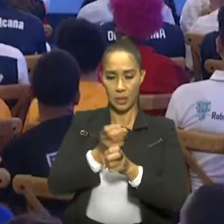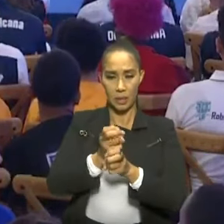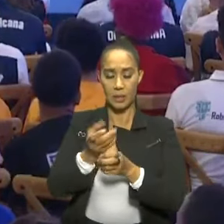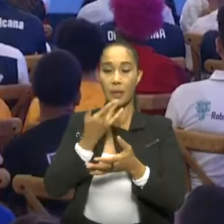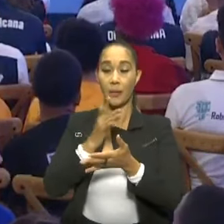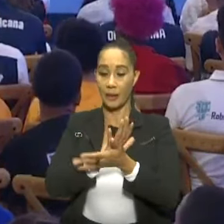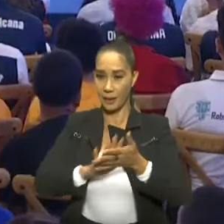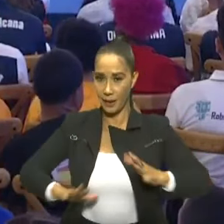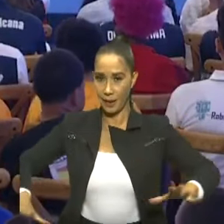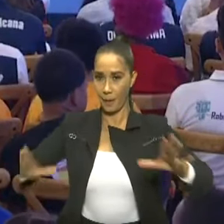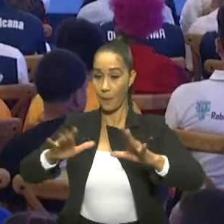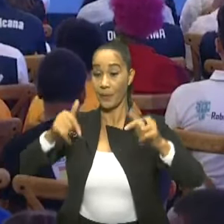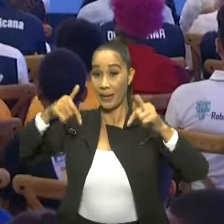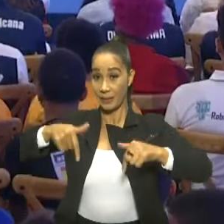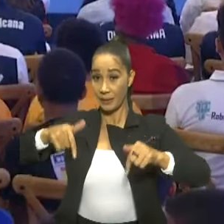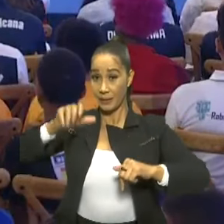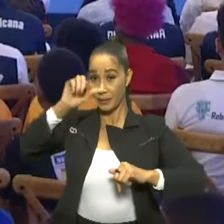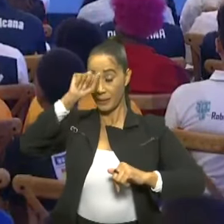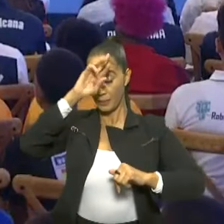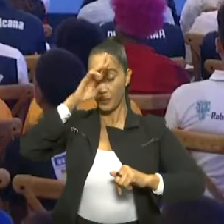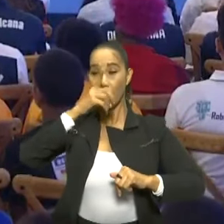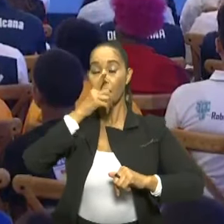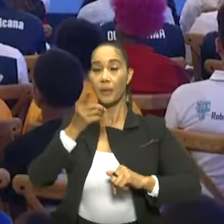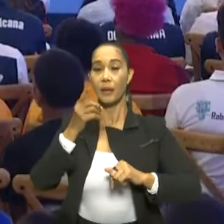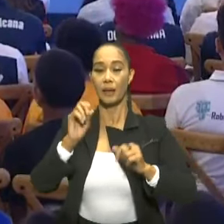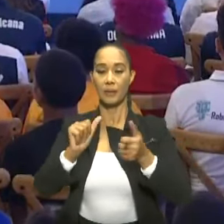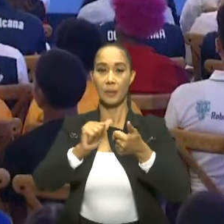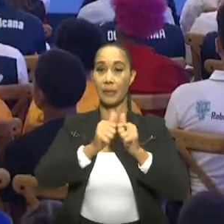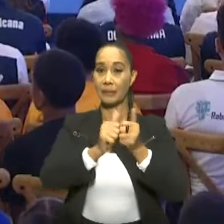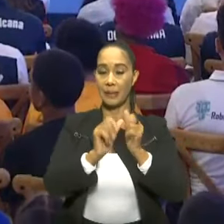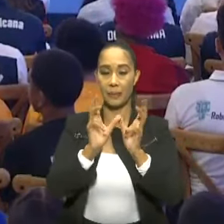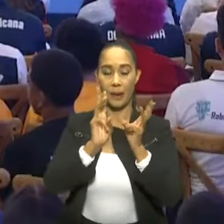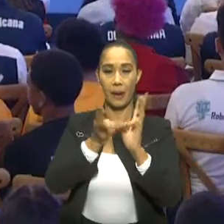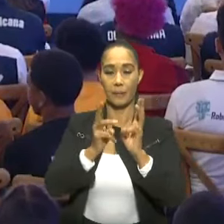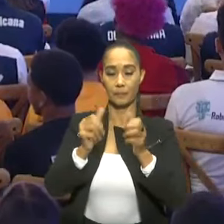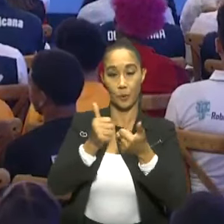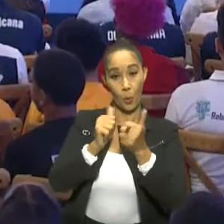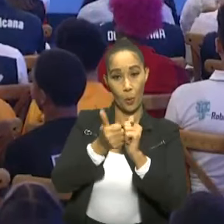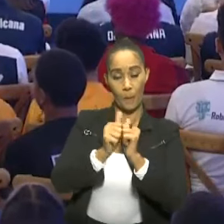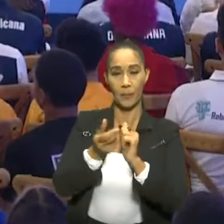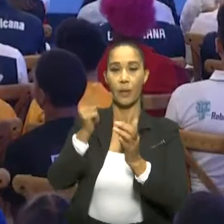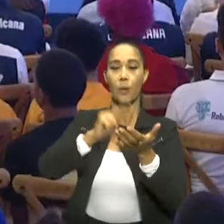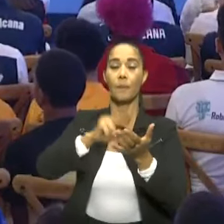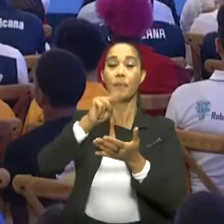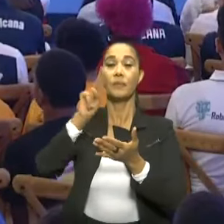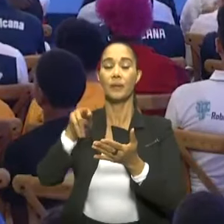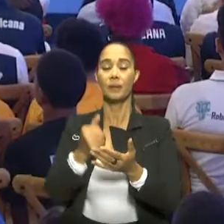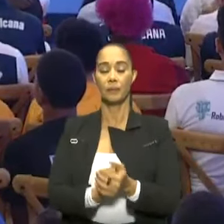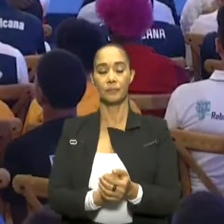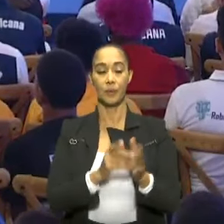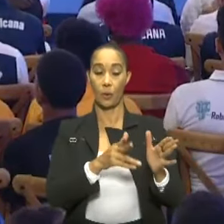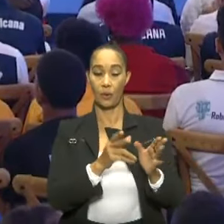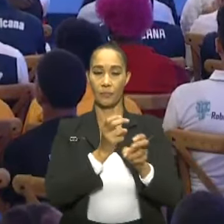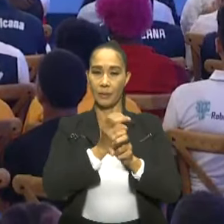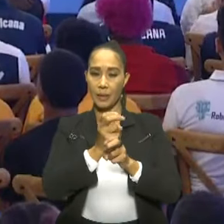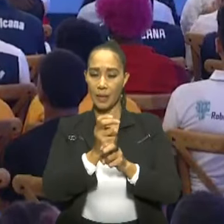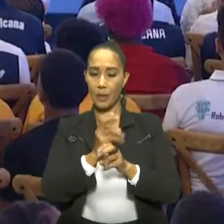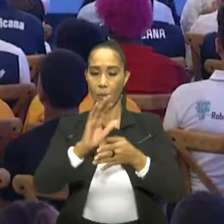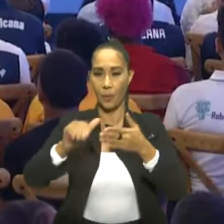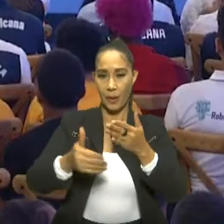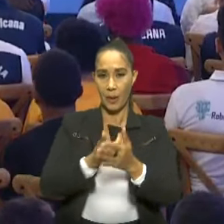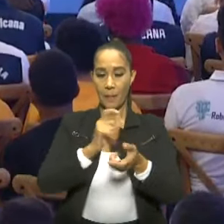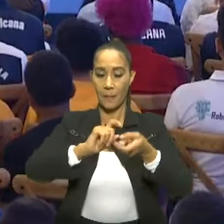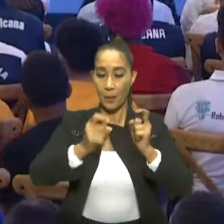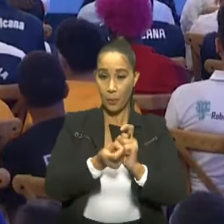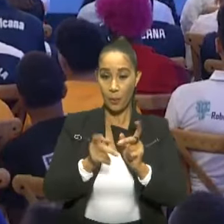celebración en Santo Domingo, la Serie del Caribe del 2022. Están en remodelación de la etapa final el Estadio José Briceño de Puerto